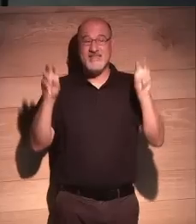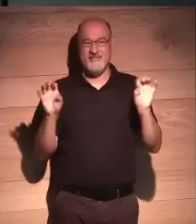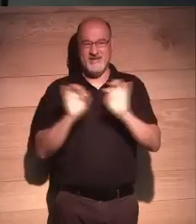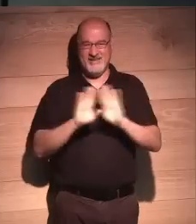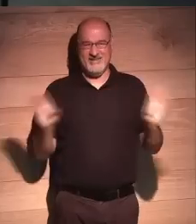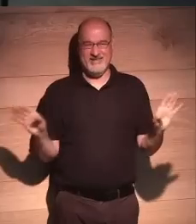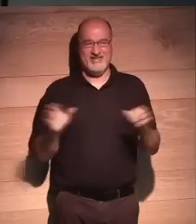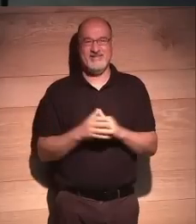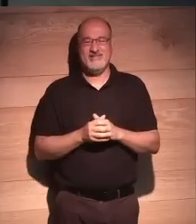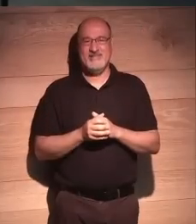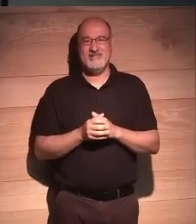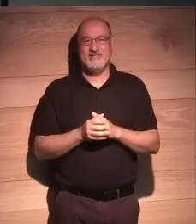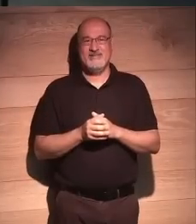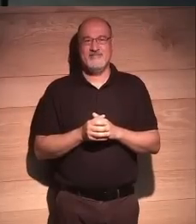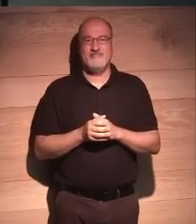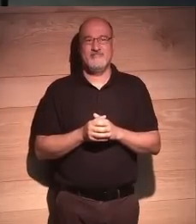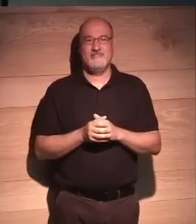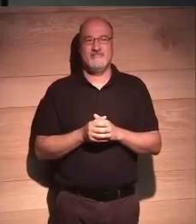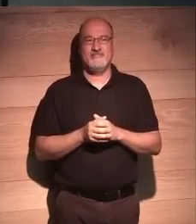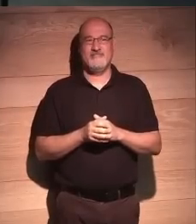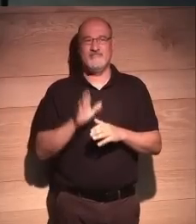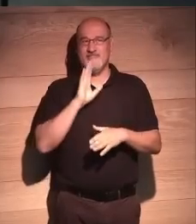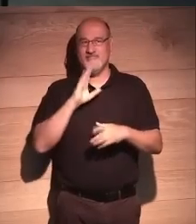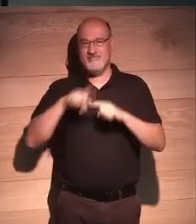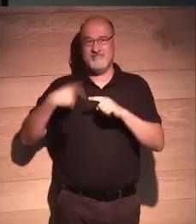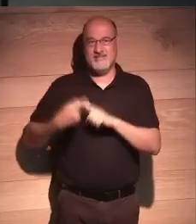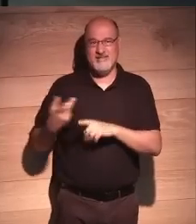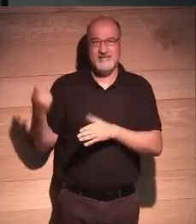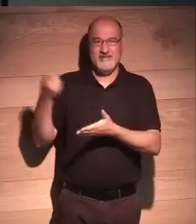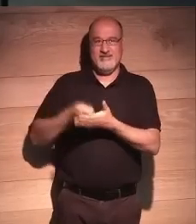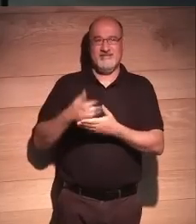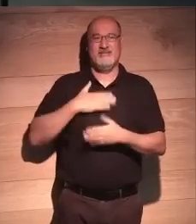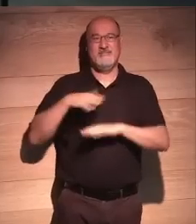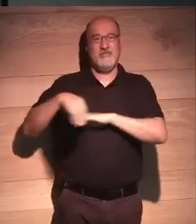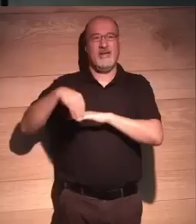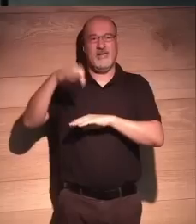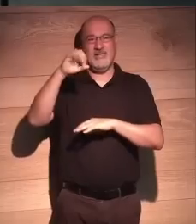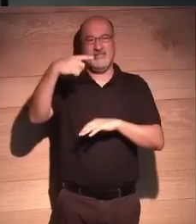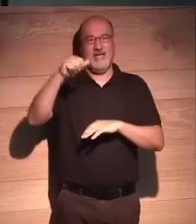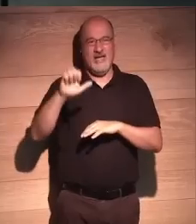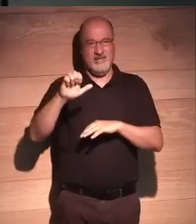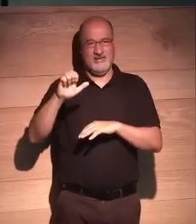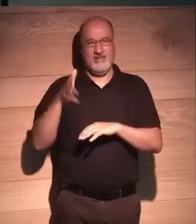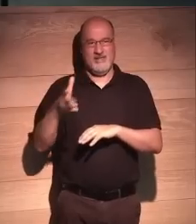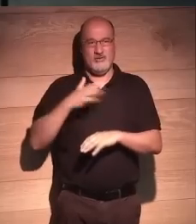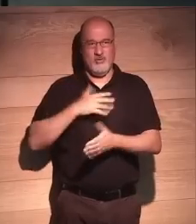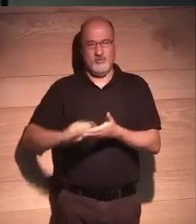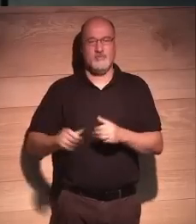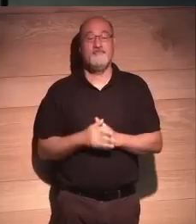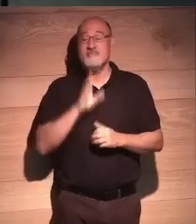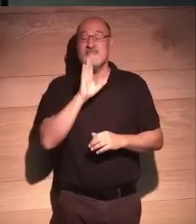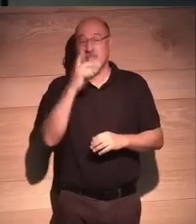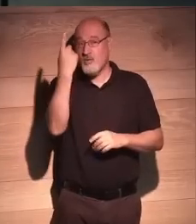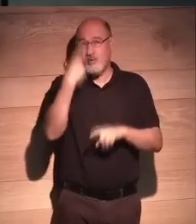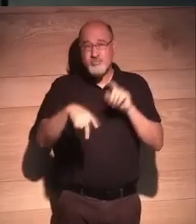vamos a entrar en Vale, esto. no. Sigue. ¿Nos lo pueden poner? No. Que hay que pagar la Sky, entonces, no. No. Bueno, yo creo que, fíjate, yo una cosa que echo de